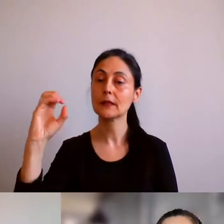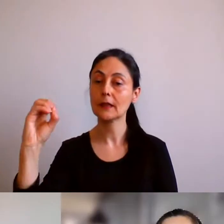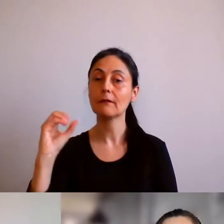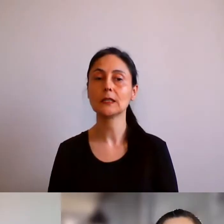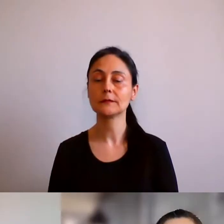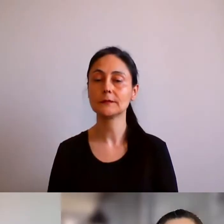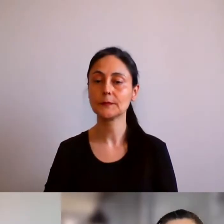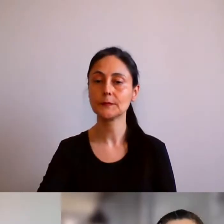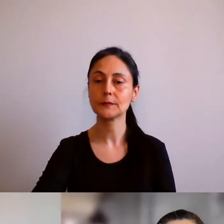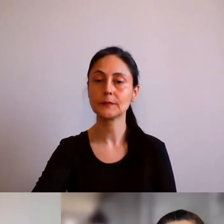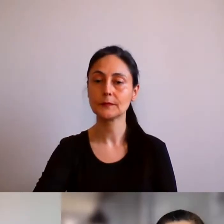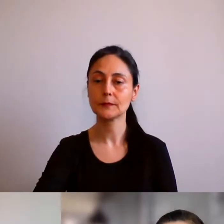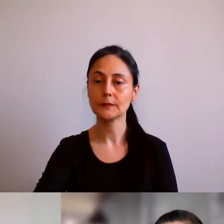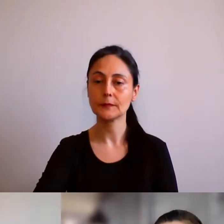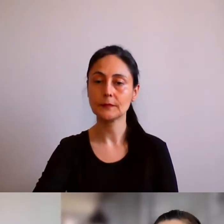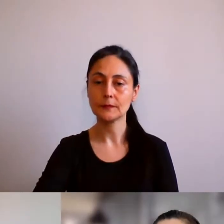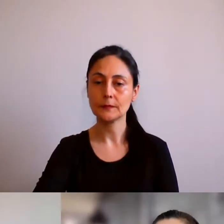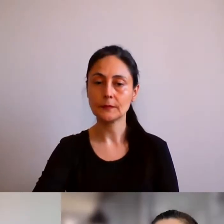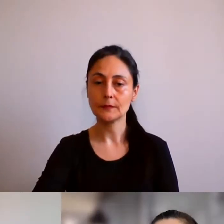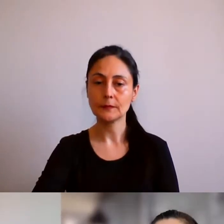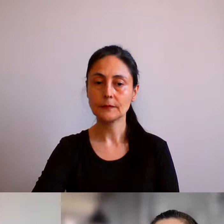Evelyn